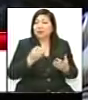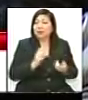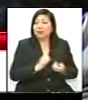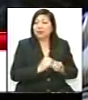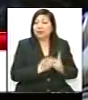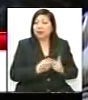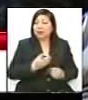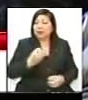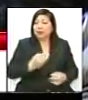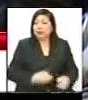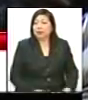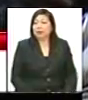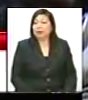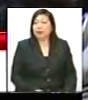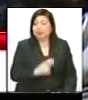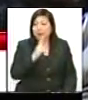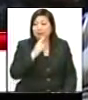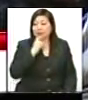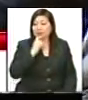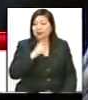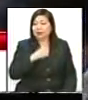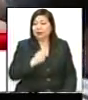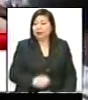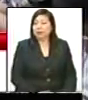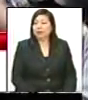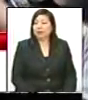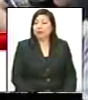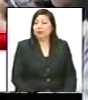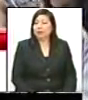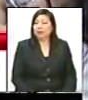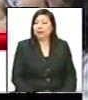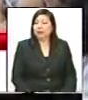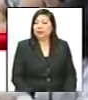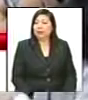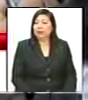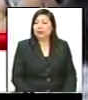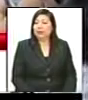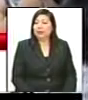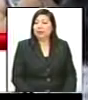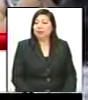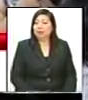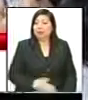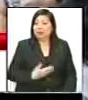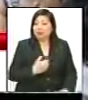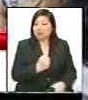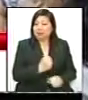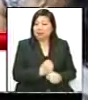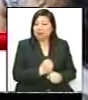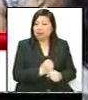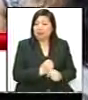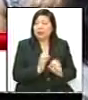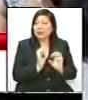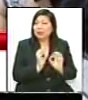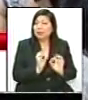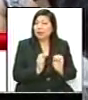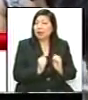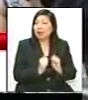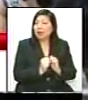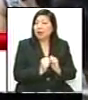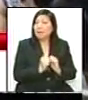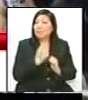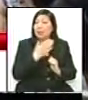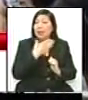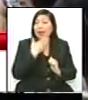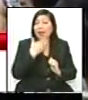reforma de justicia que el Perú necesita. Entonces termino con esto, presidente, para que podamos trabajar siempre en pro